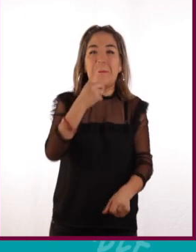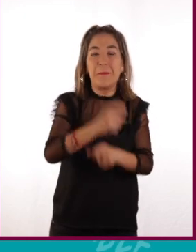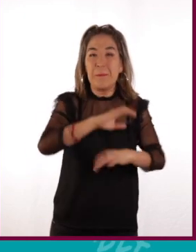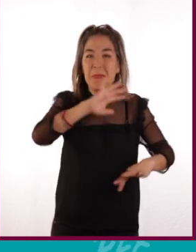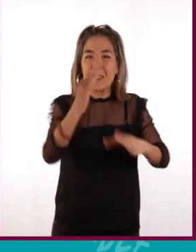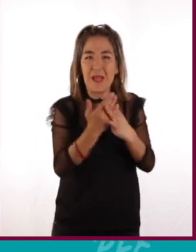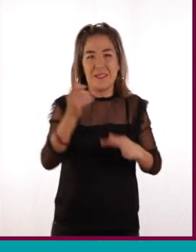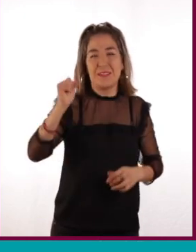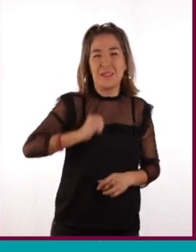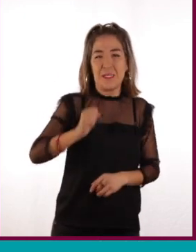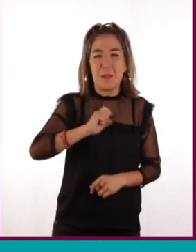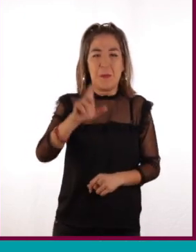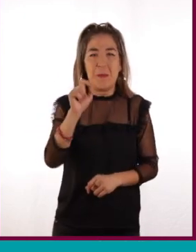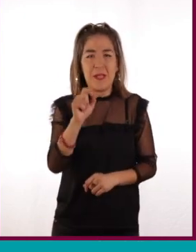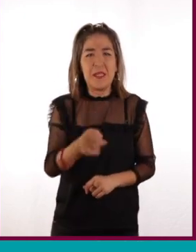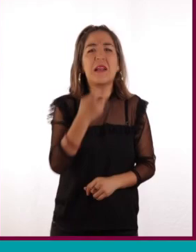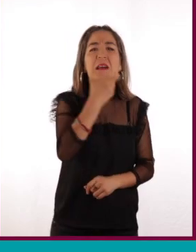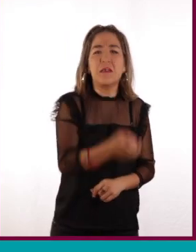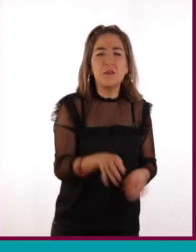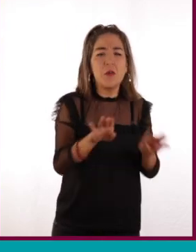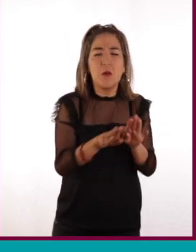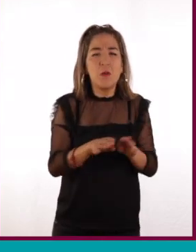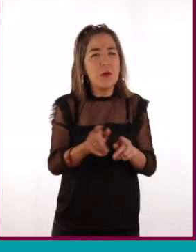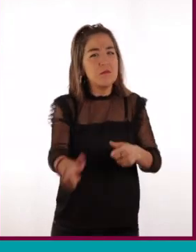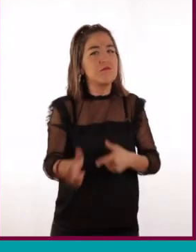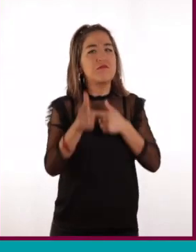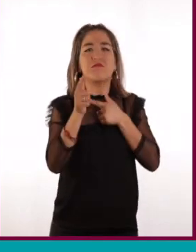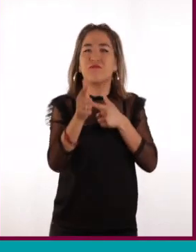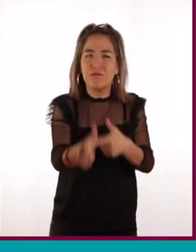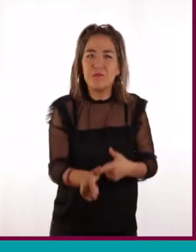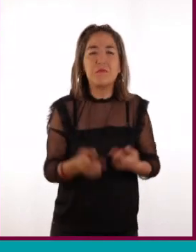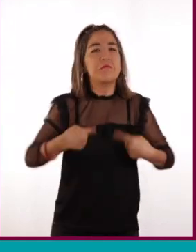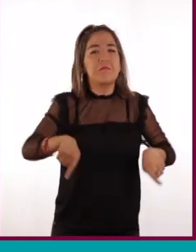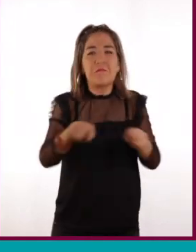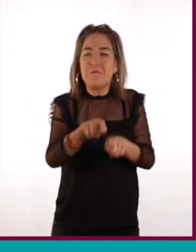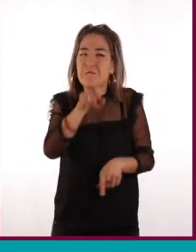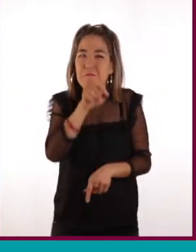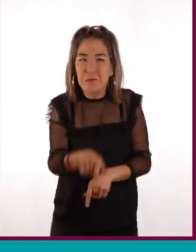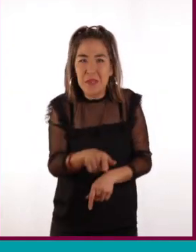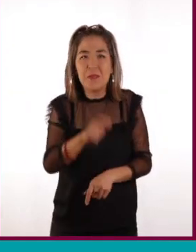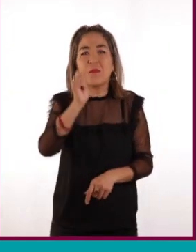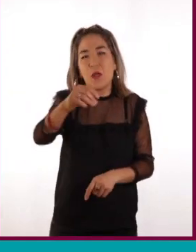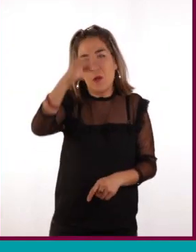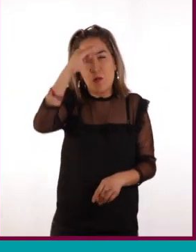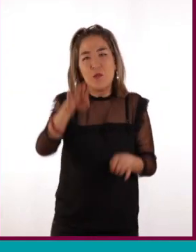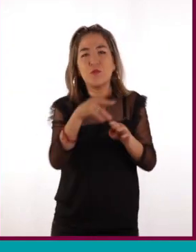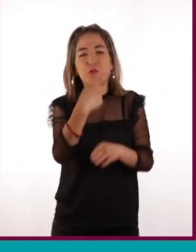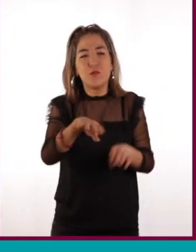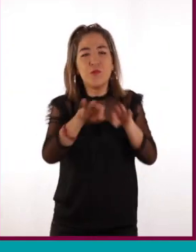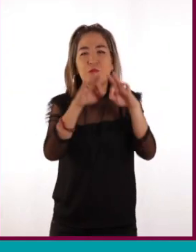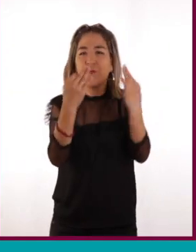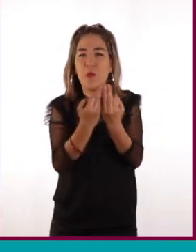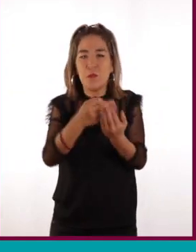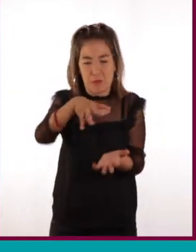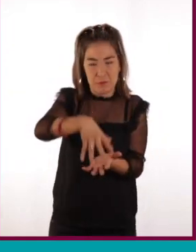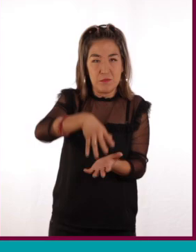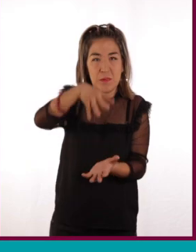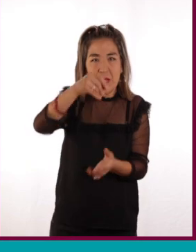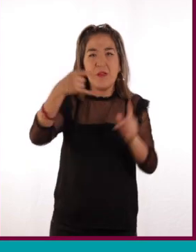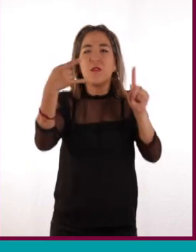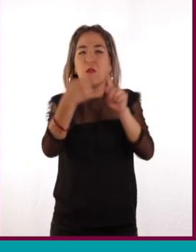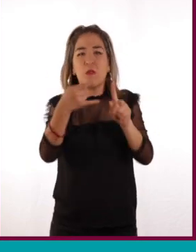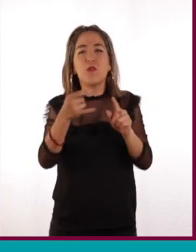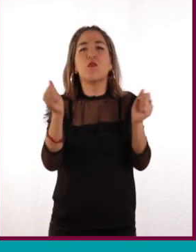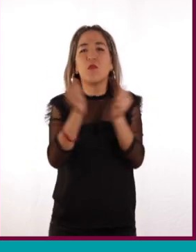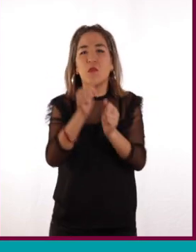la primera parte del siglo XX. Esta corriente también sigue patrones bien establecidos, pues toma las formas geométricas